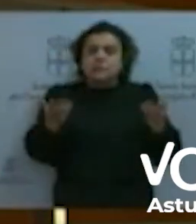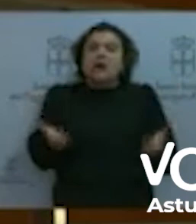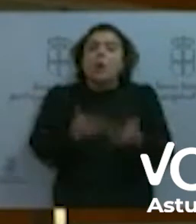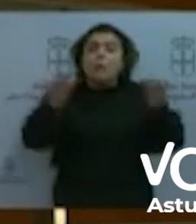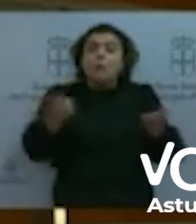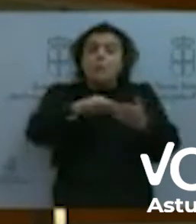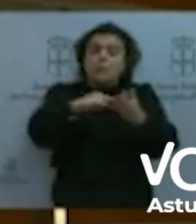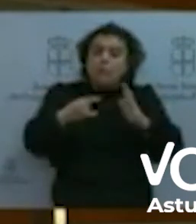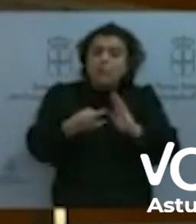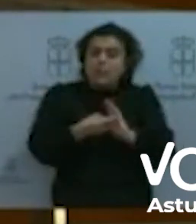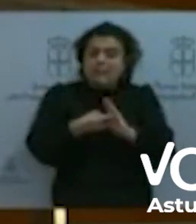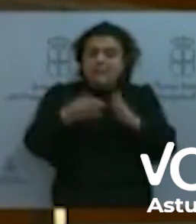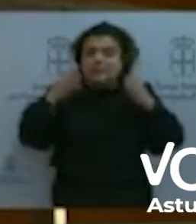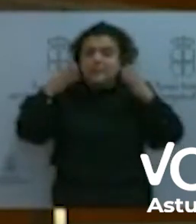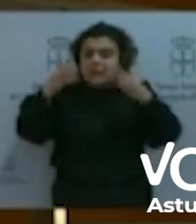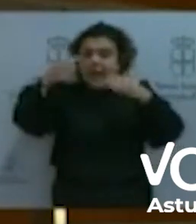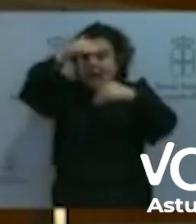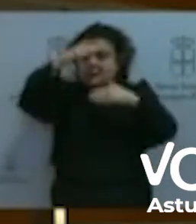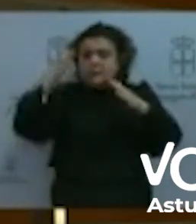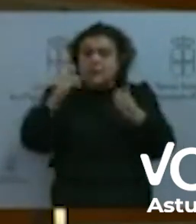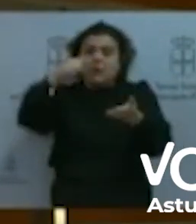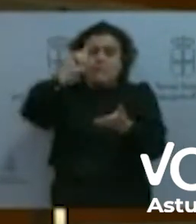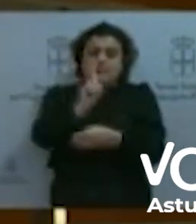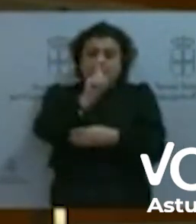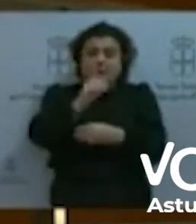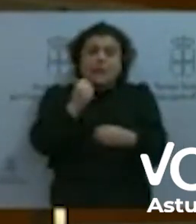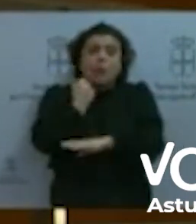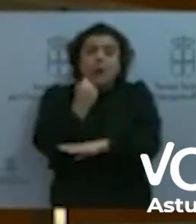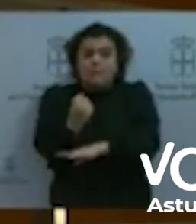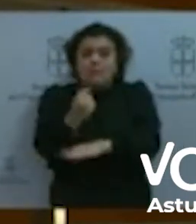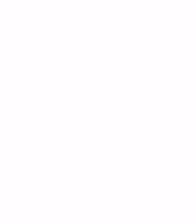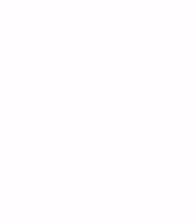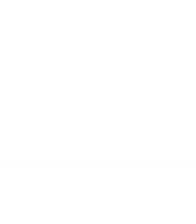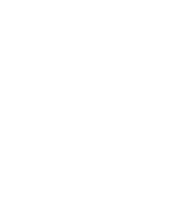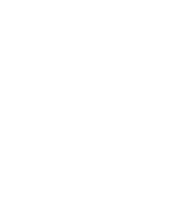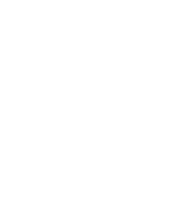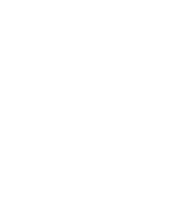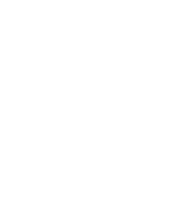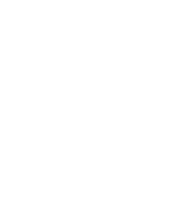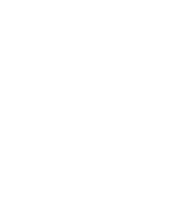sanidad y no permita que el dinero se vaya al sumidero ideológico y político.